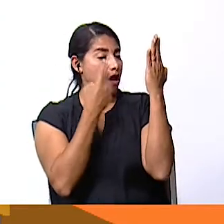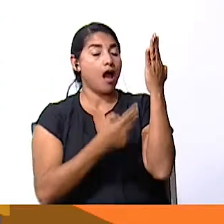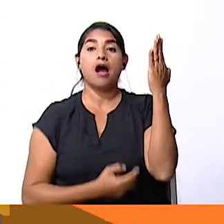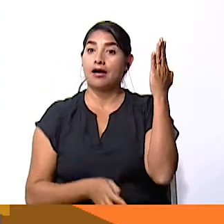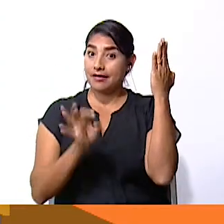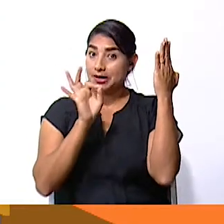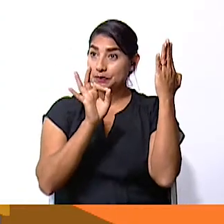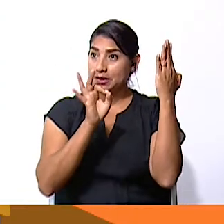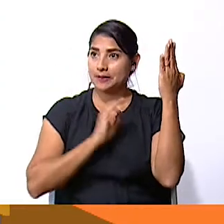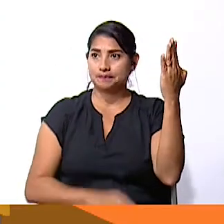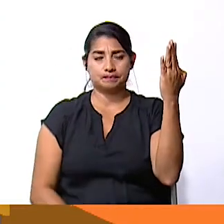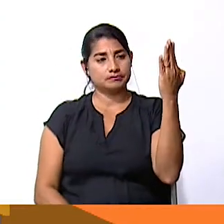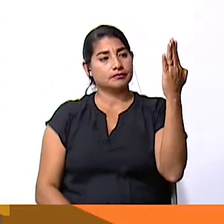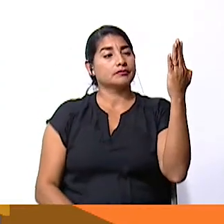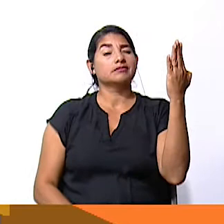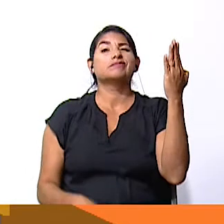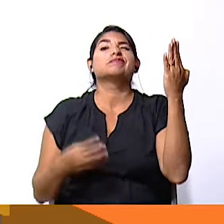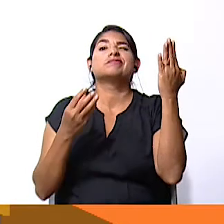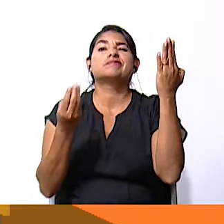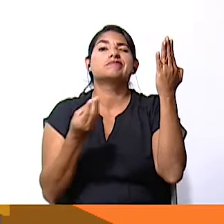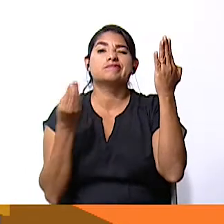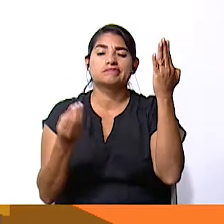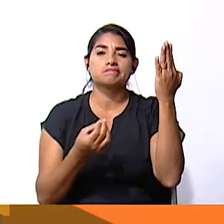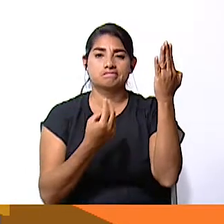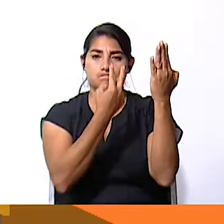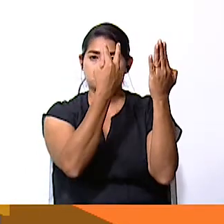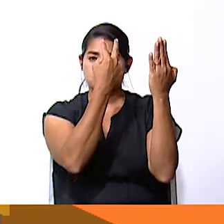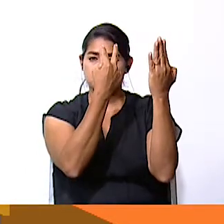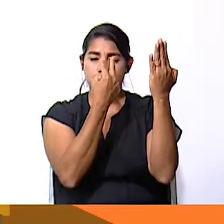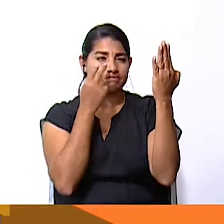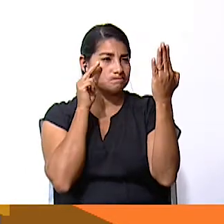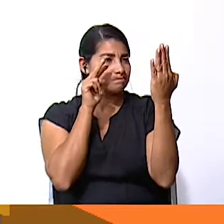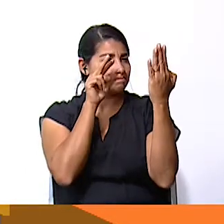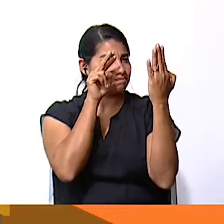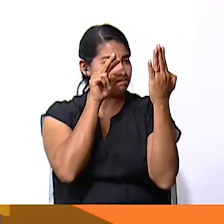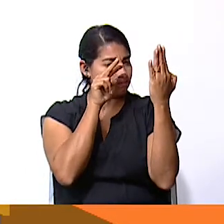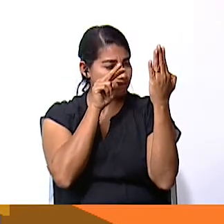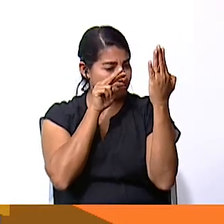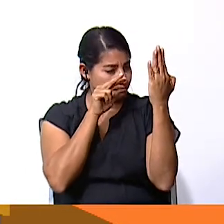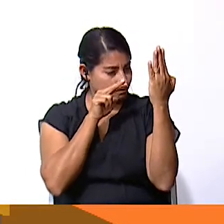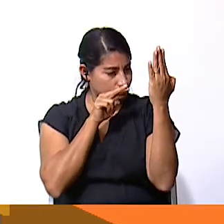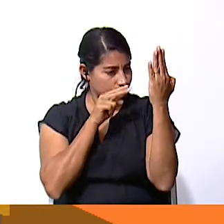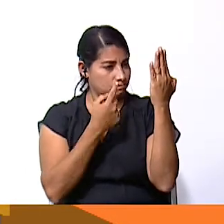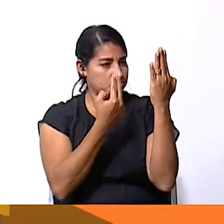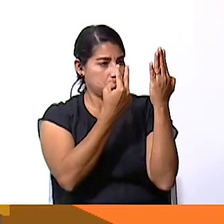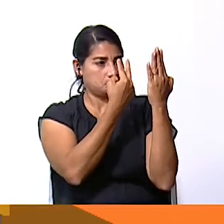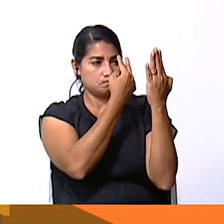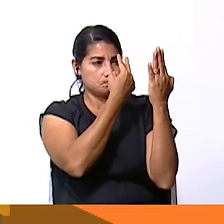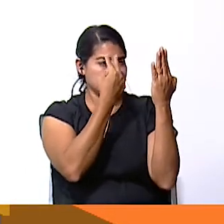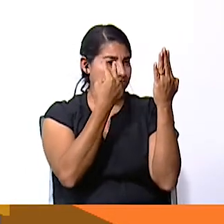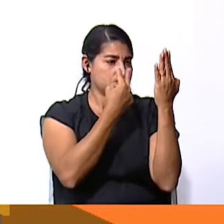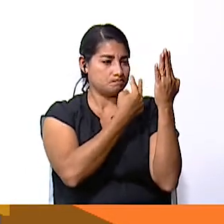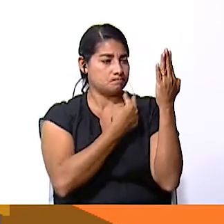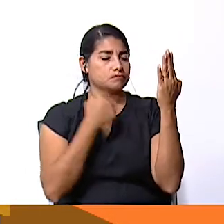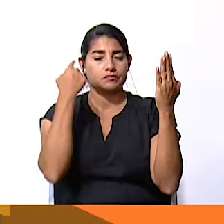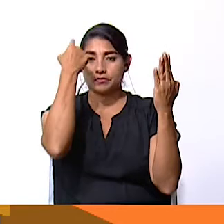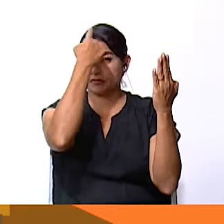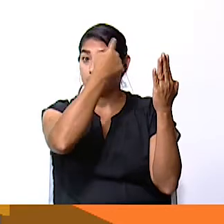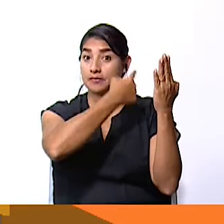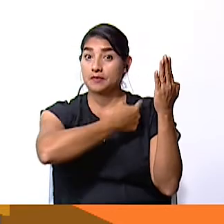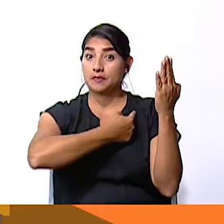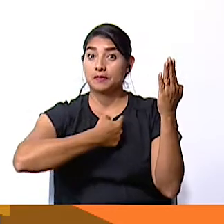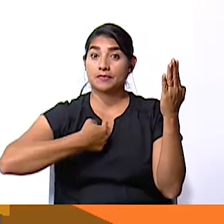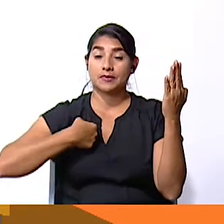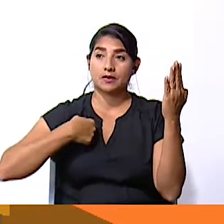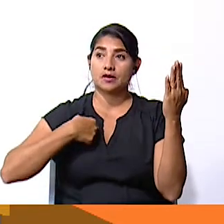bien. Van a observarse detenidamente esos detalles del rostro,